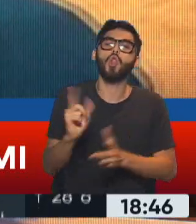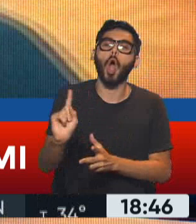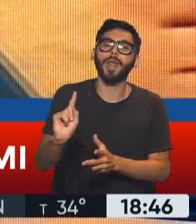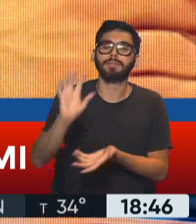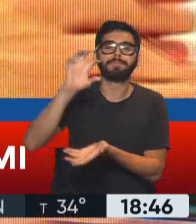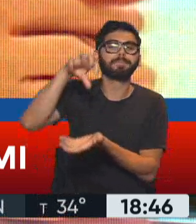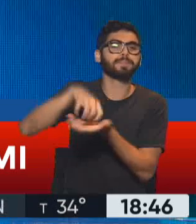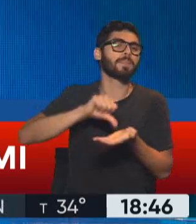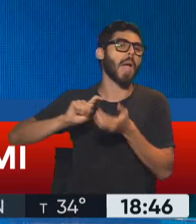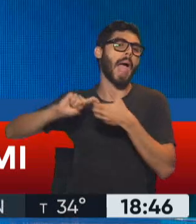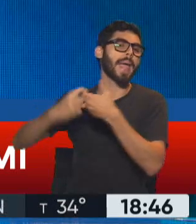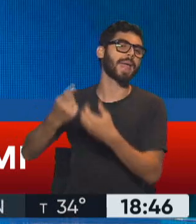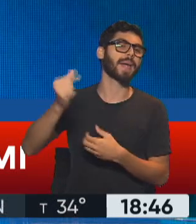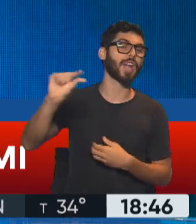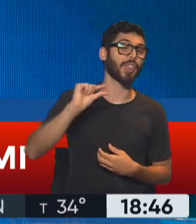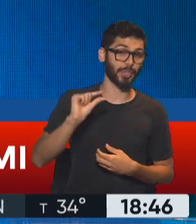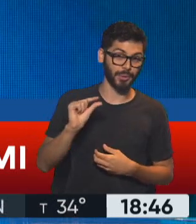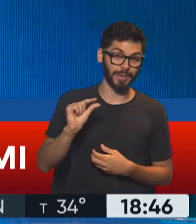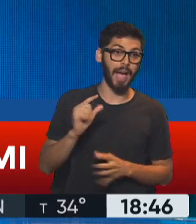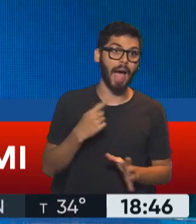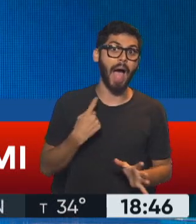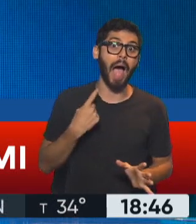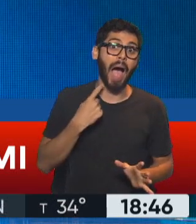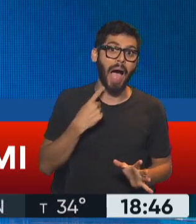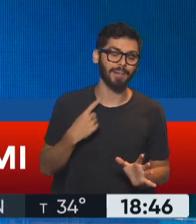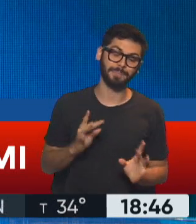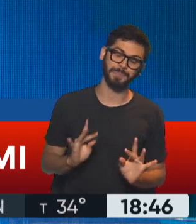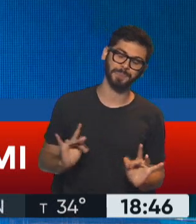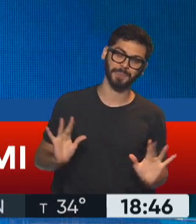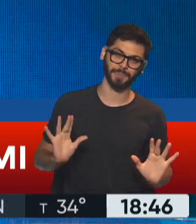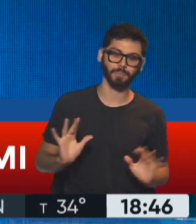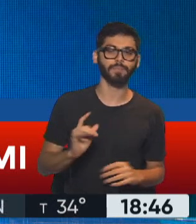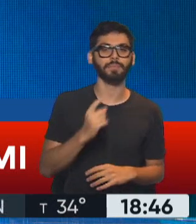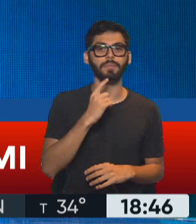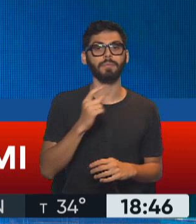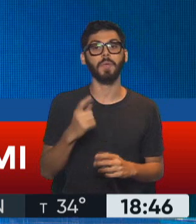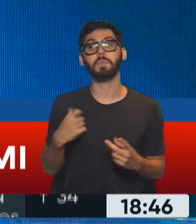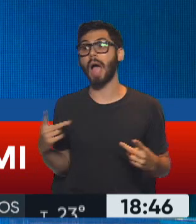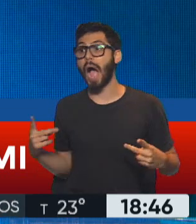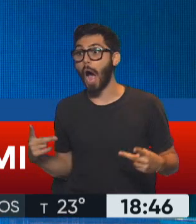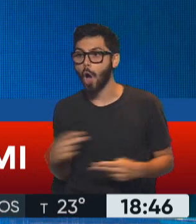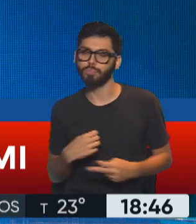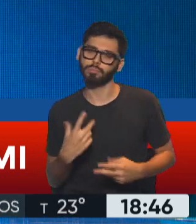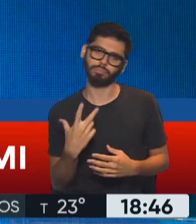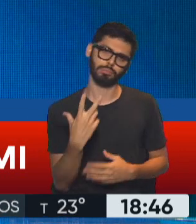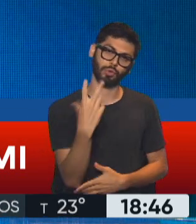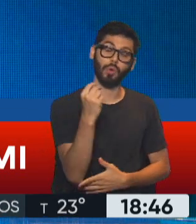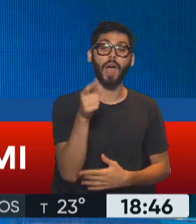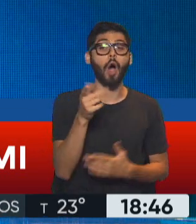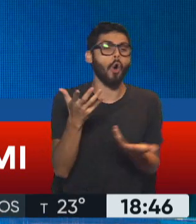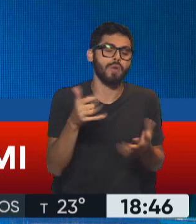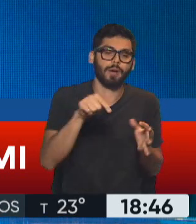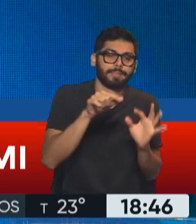dijo algo así. Marcó una postura muy clara respecto a rechazar cualquier posibilidad de ajuste y esto está claramente atado a